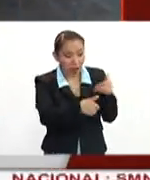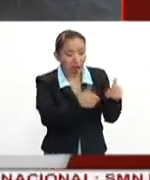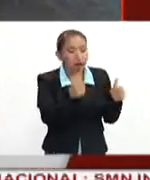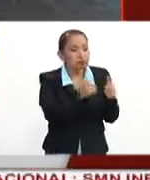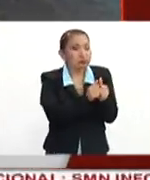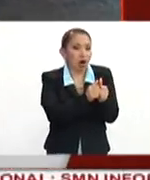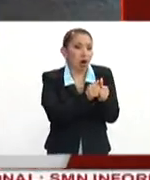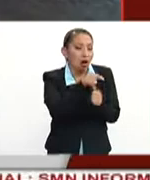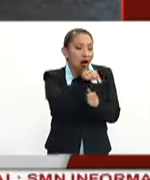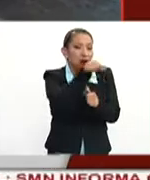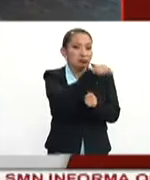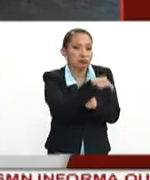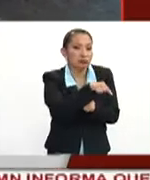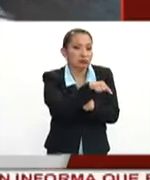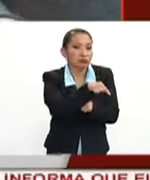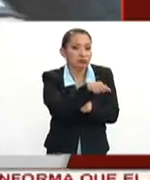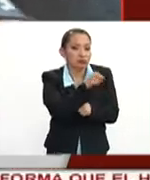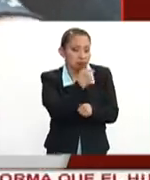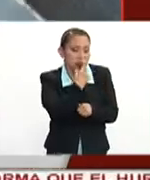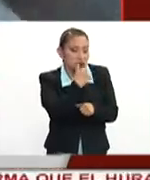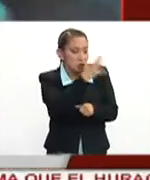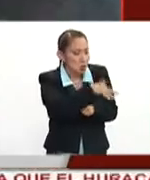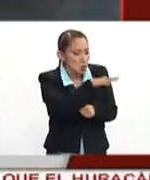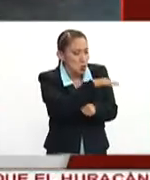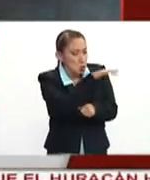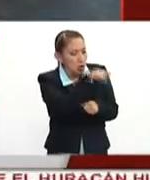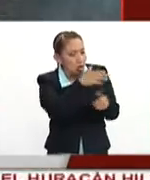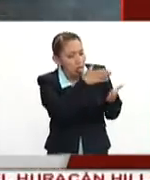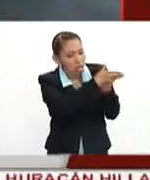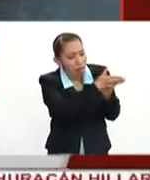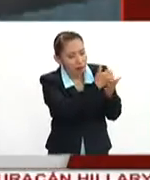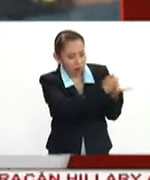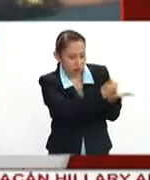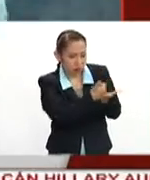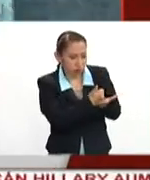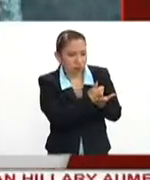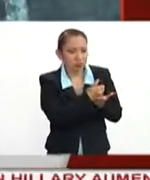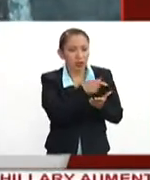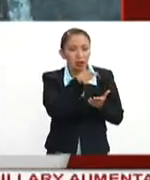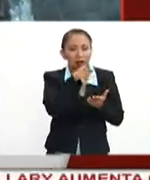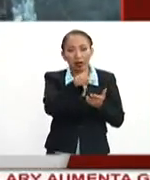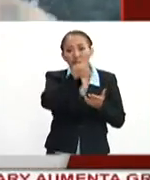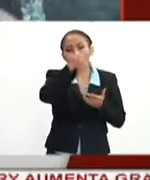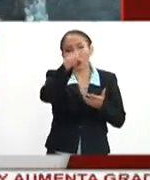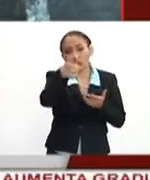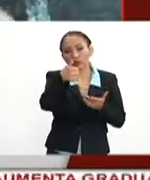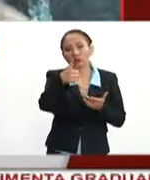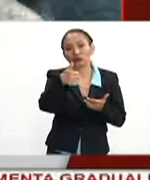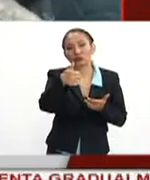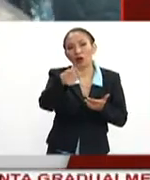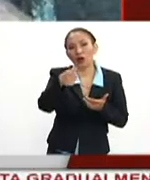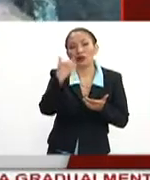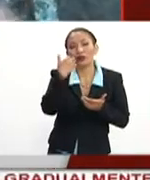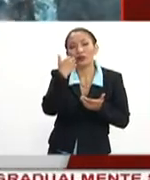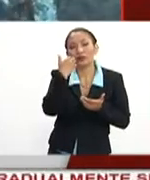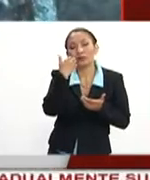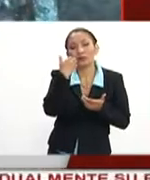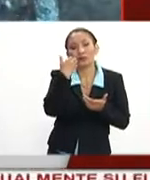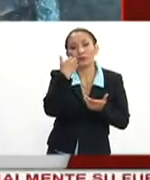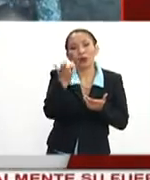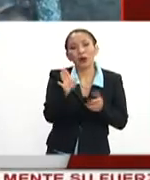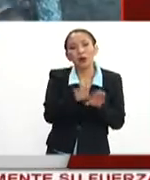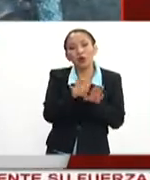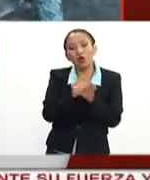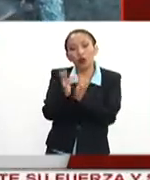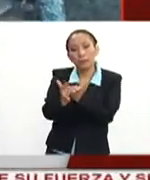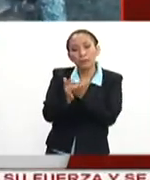sido por medios propios en una instancia y en segunda instancia pues optamos por